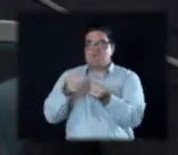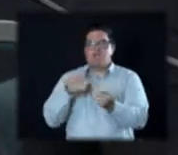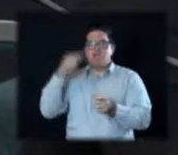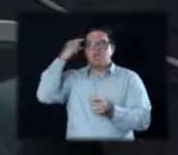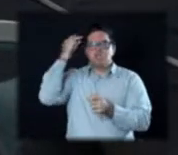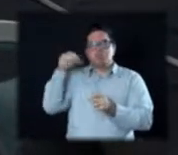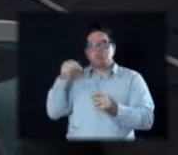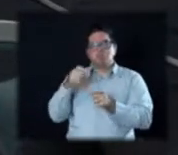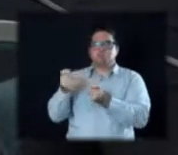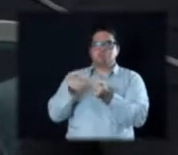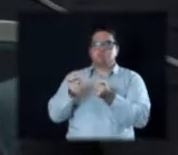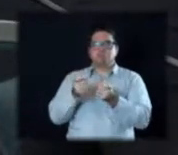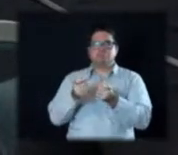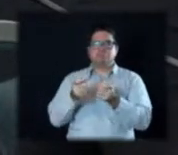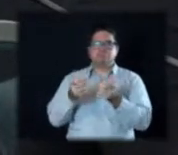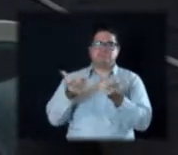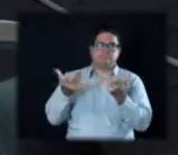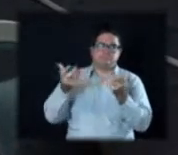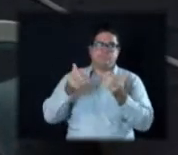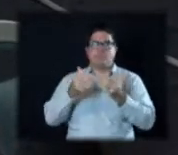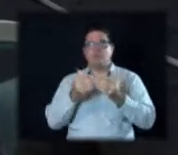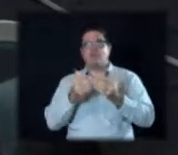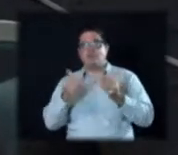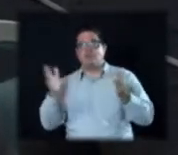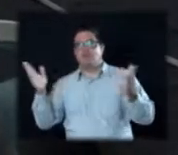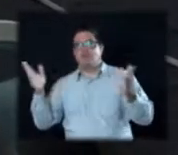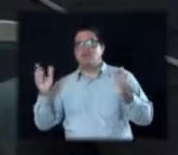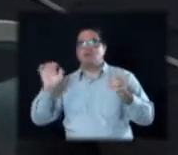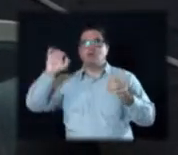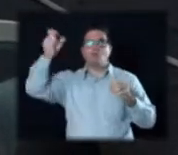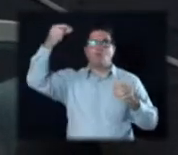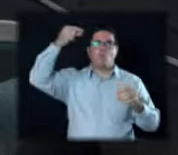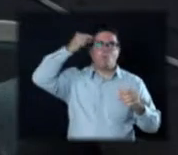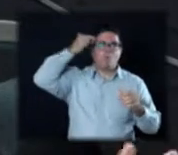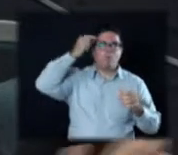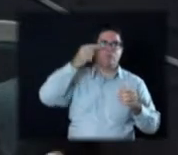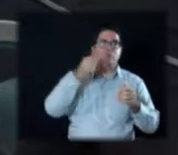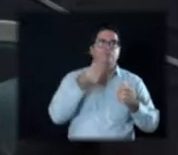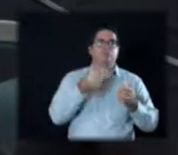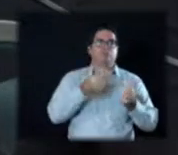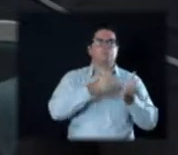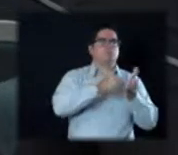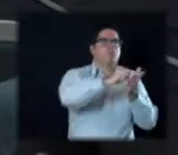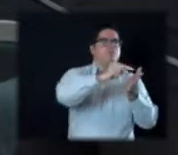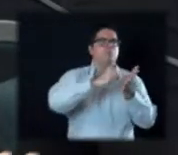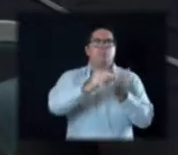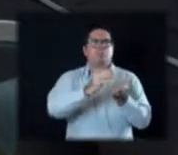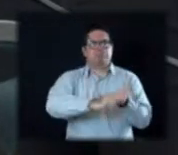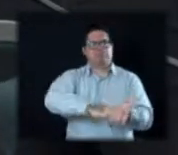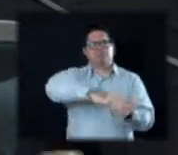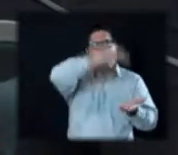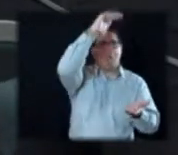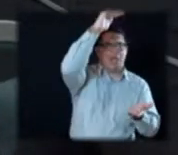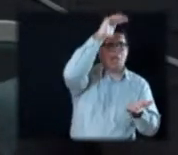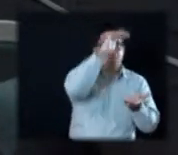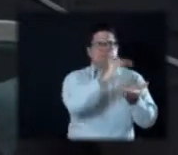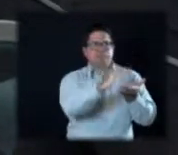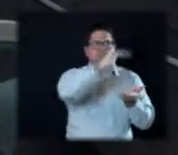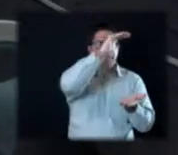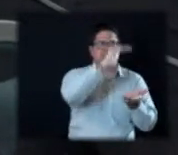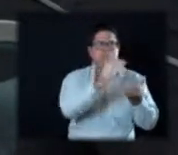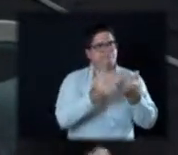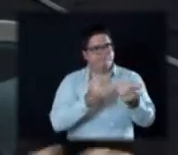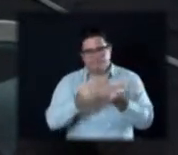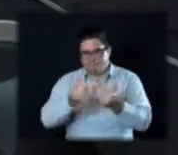y me parece que se maneja. Eso no es una declaración amplia sobre si el dinero gasta mucho o no. Eso es